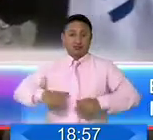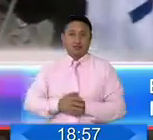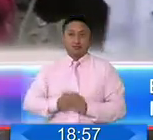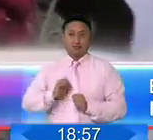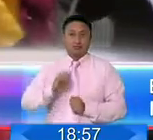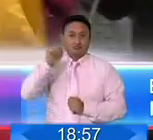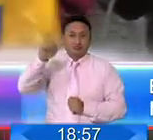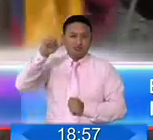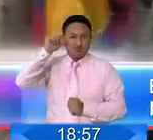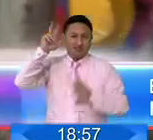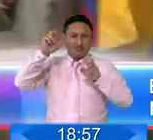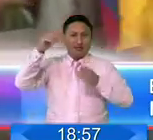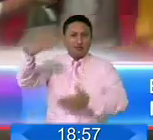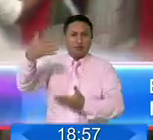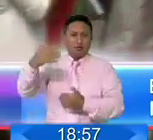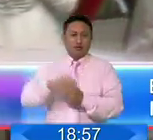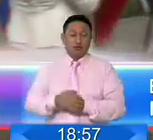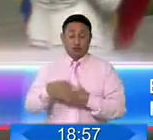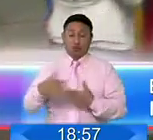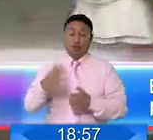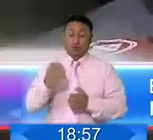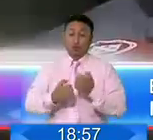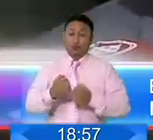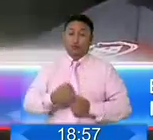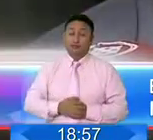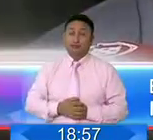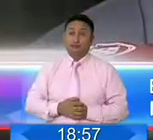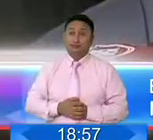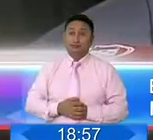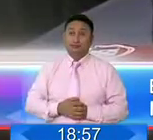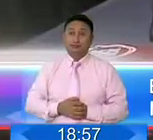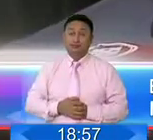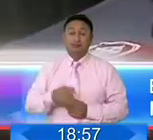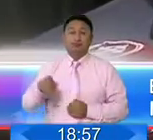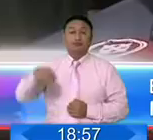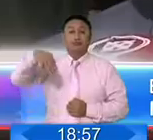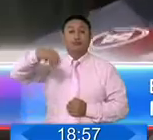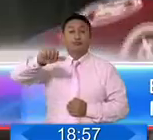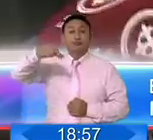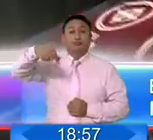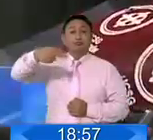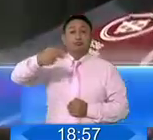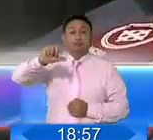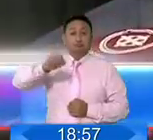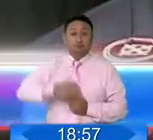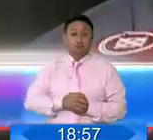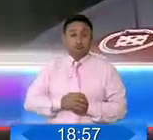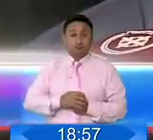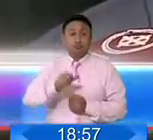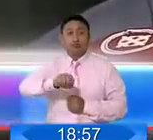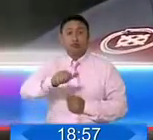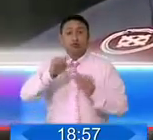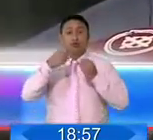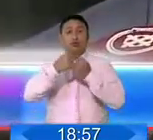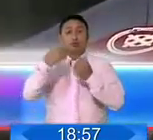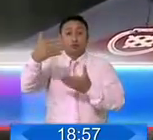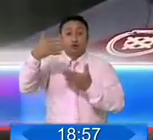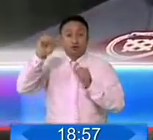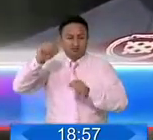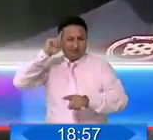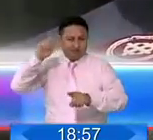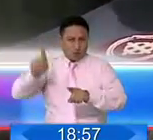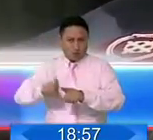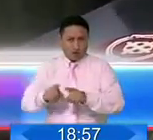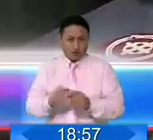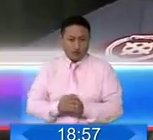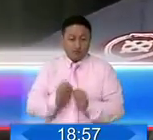escucha hablar de temas políticos comprometedores. Según las declaraciones de Mangas, acordaron con otros partidos políticos